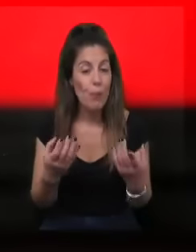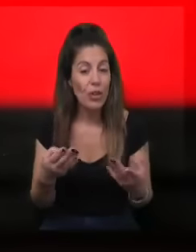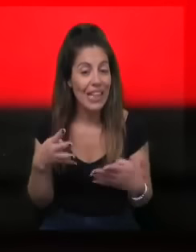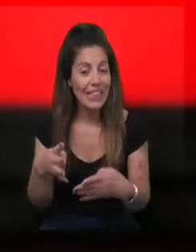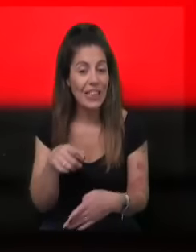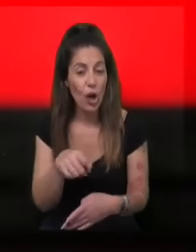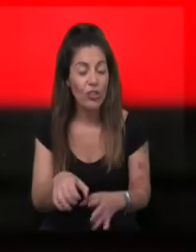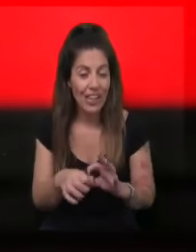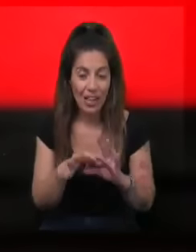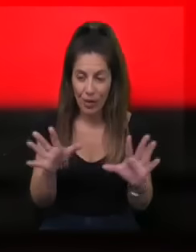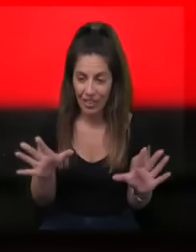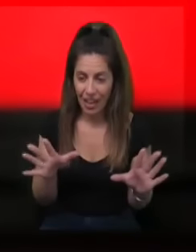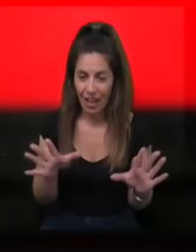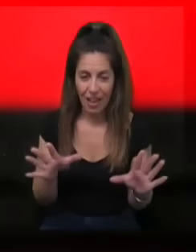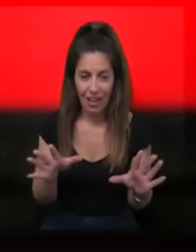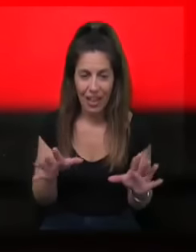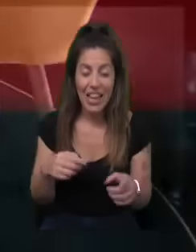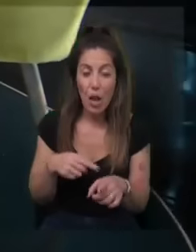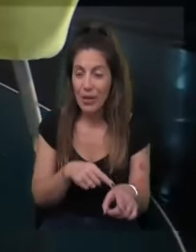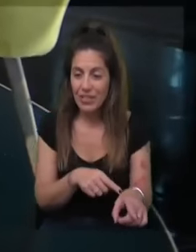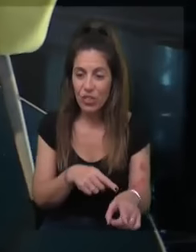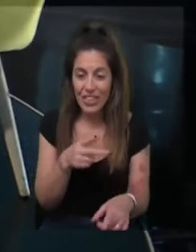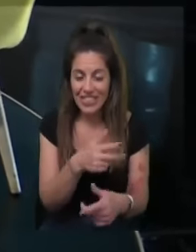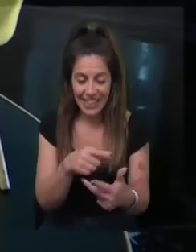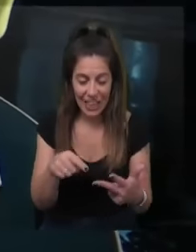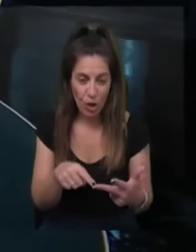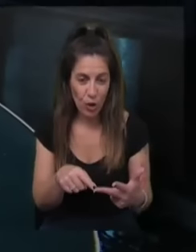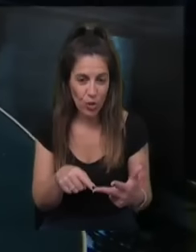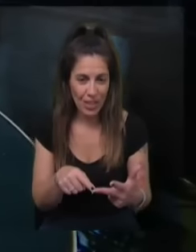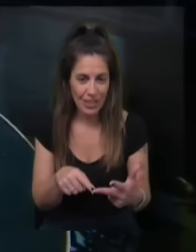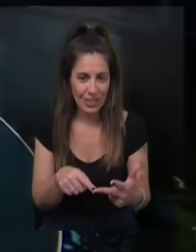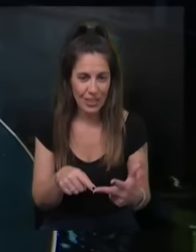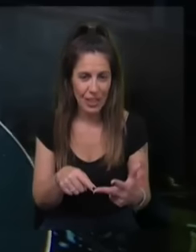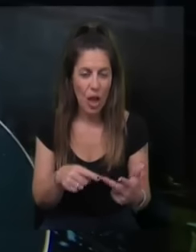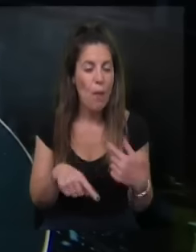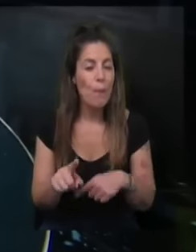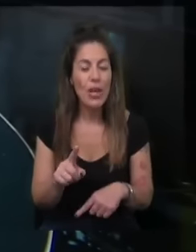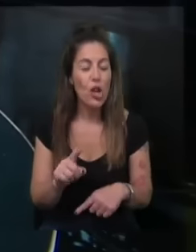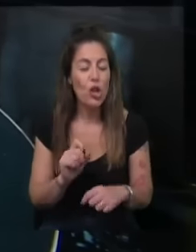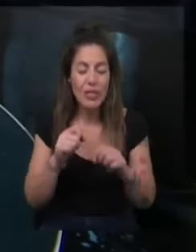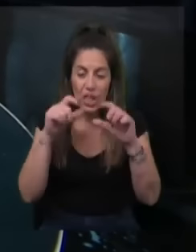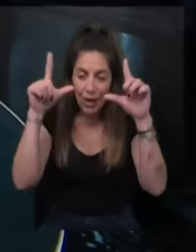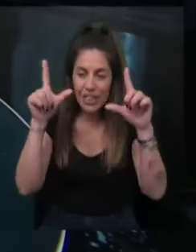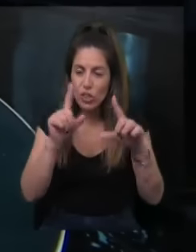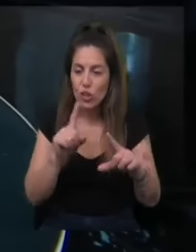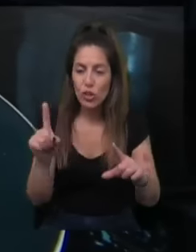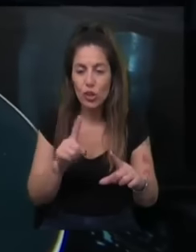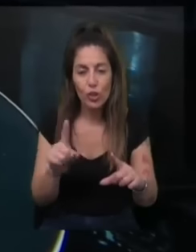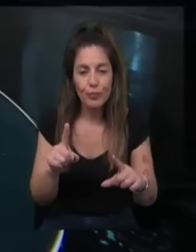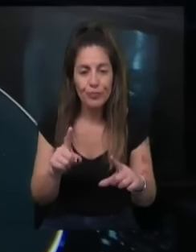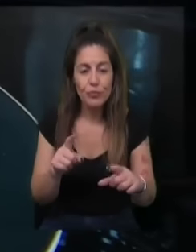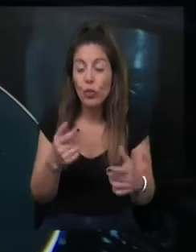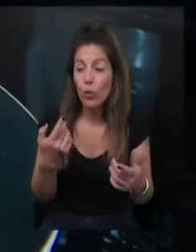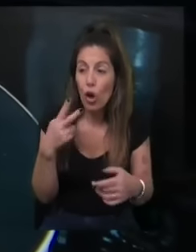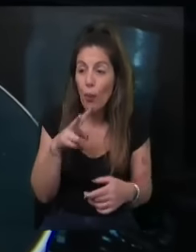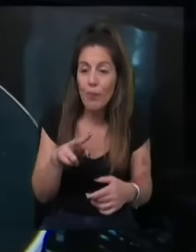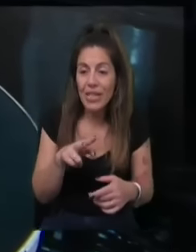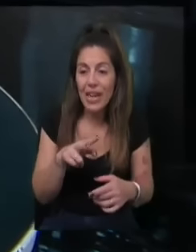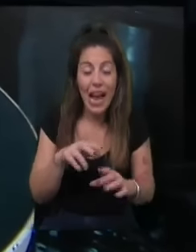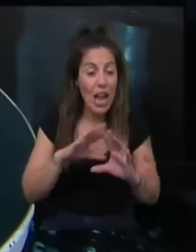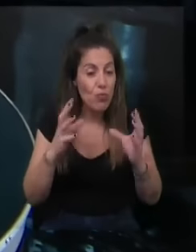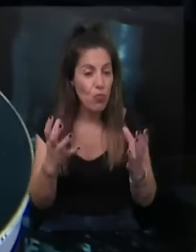contra la libertad la persecución de esas tres cosas Este pero no nos llama la atención que cuando uno mira el mapa